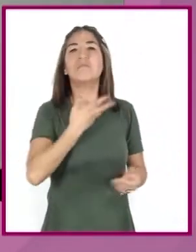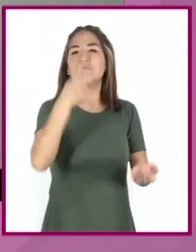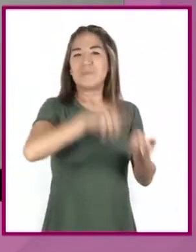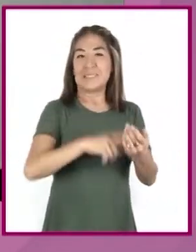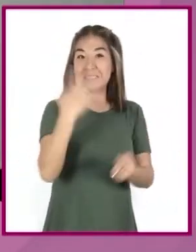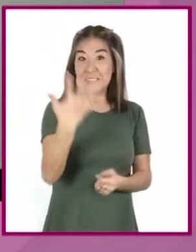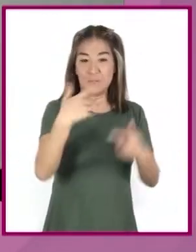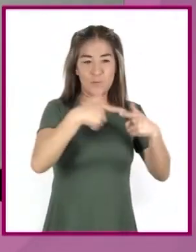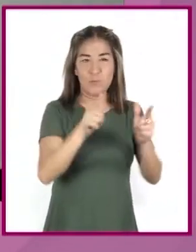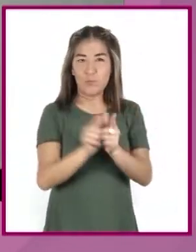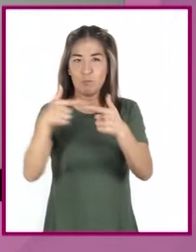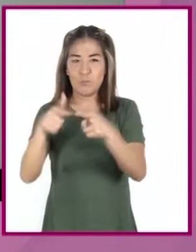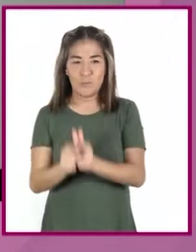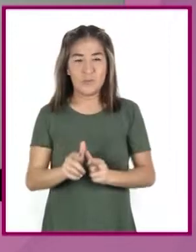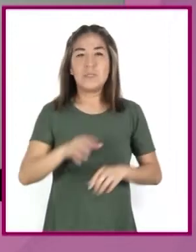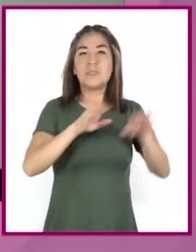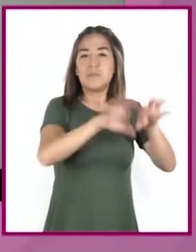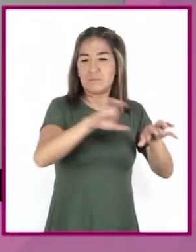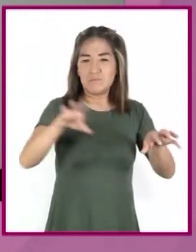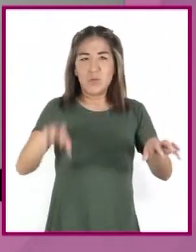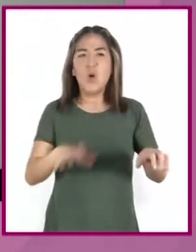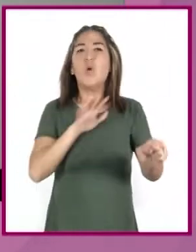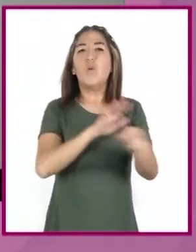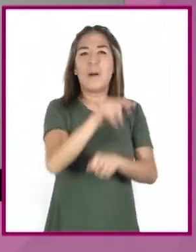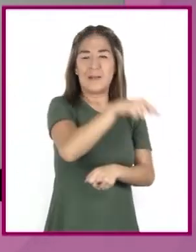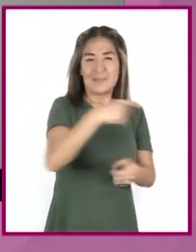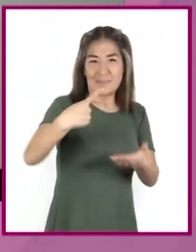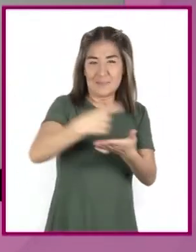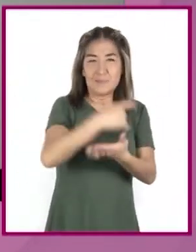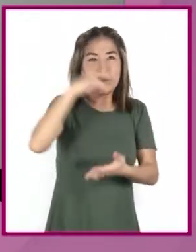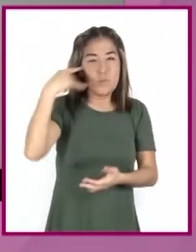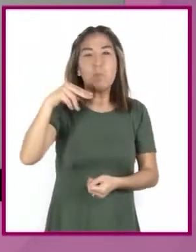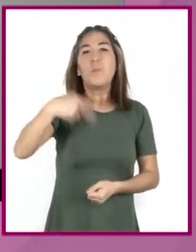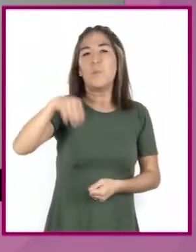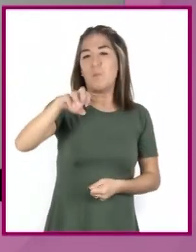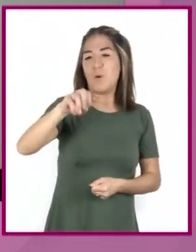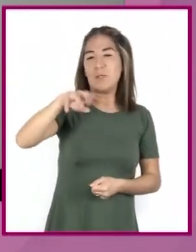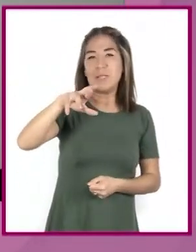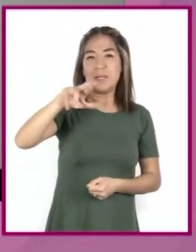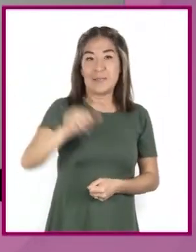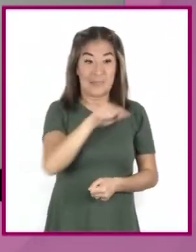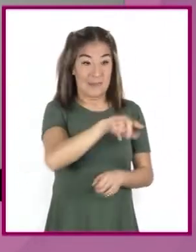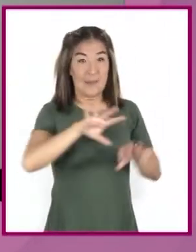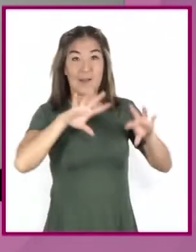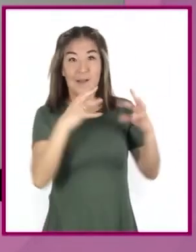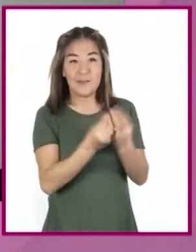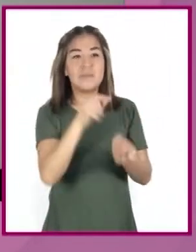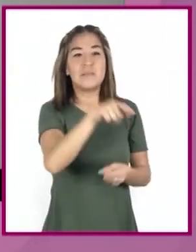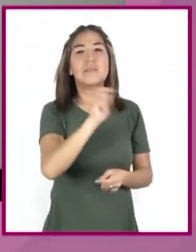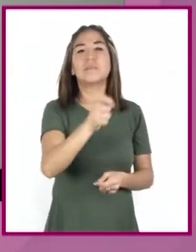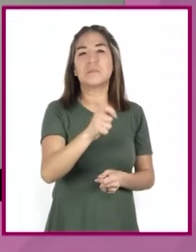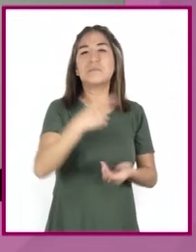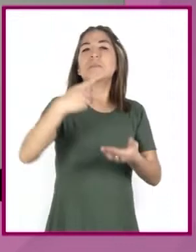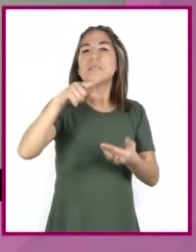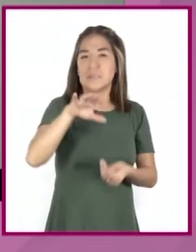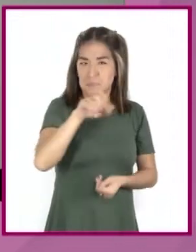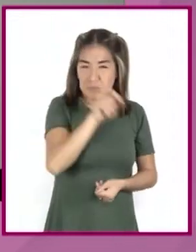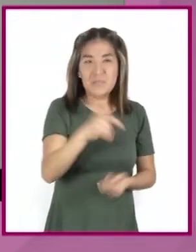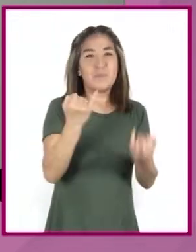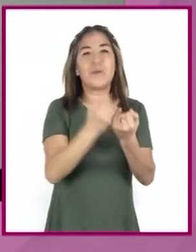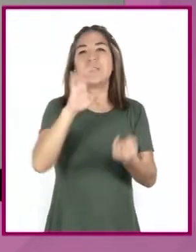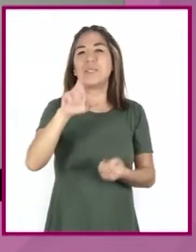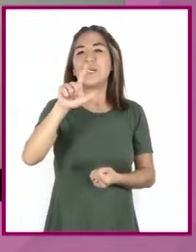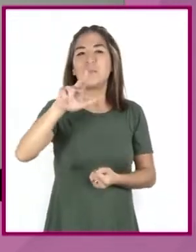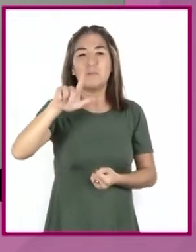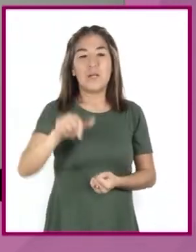reinos. Esta bacteria pertenece al reino Monera, y ella en su totalidad es una célula, por lo que se le